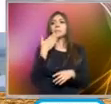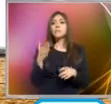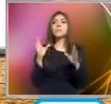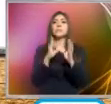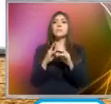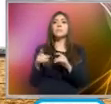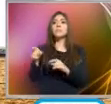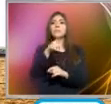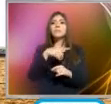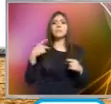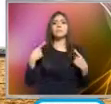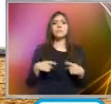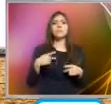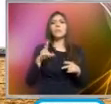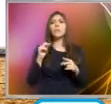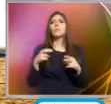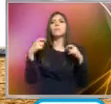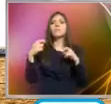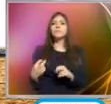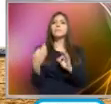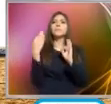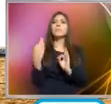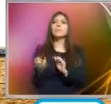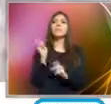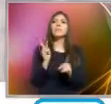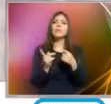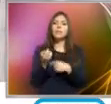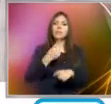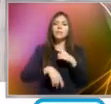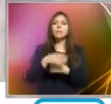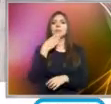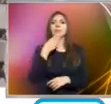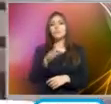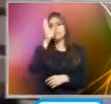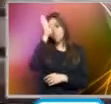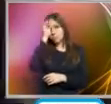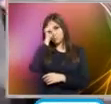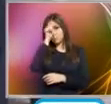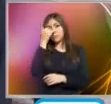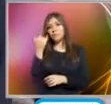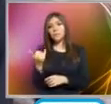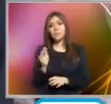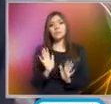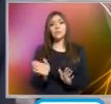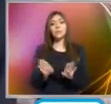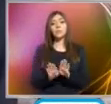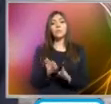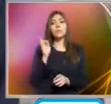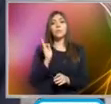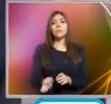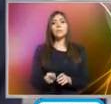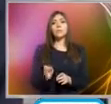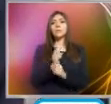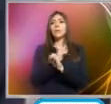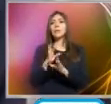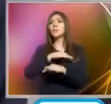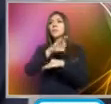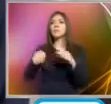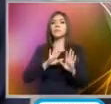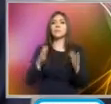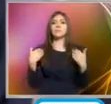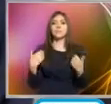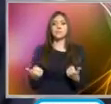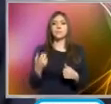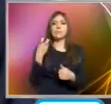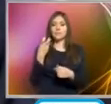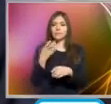mejor mucha gente no se sienta a platicar esto de esta forma, ¿no? Claro. Y entonces lo asumimos como si fuera claro para todos. Entonces, por eso es